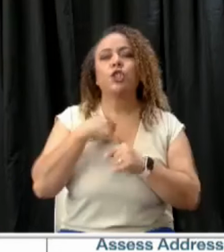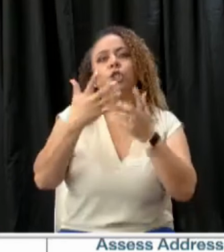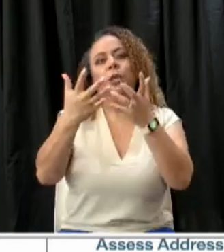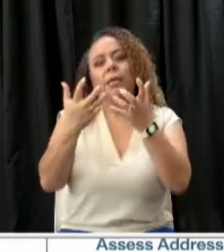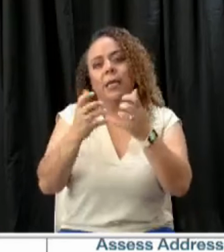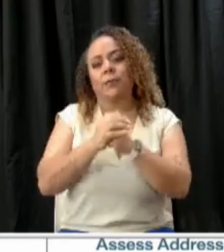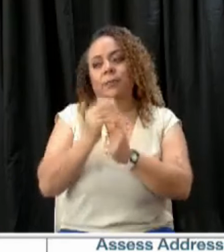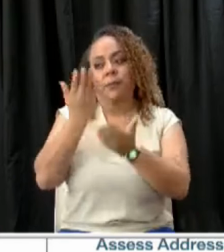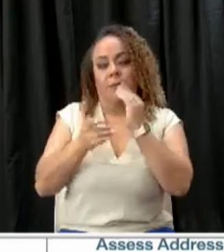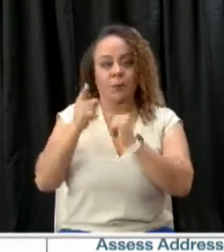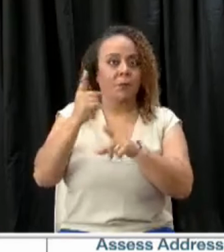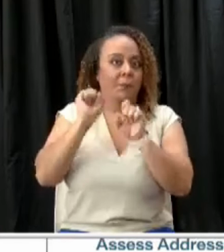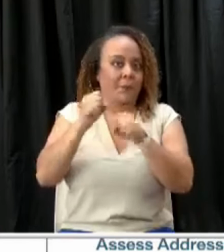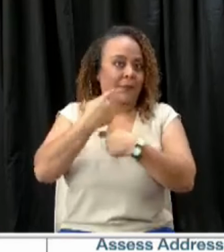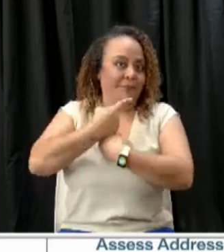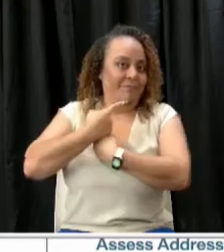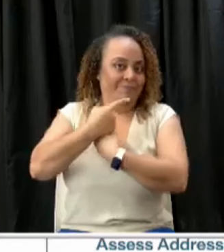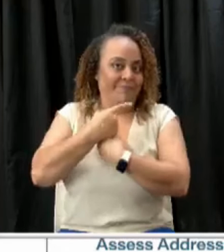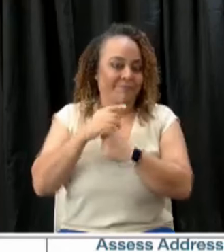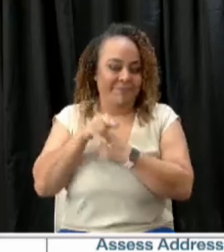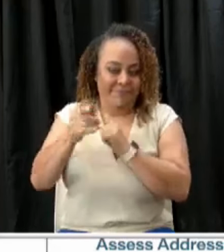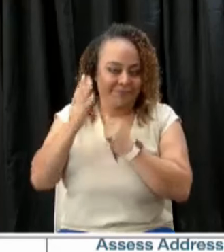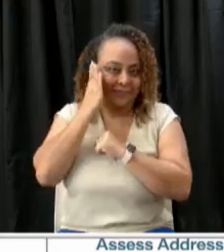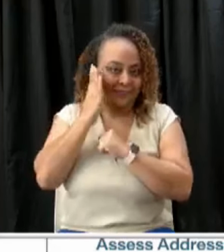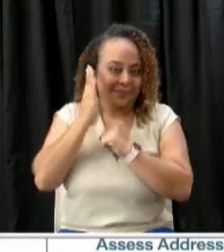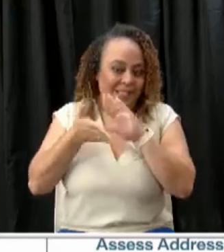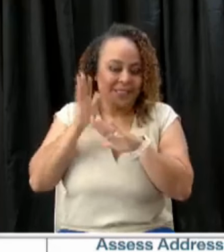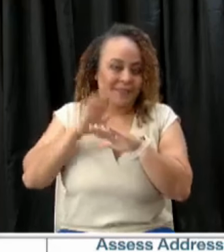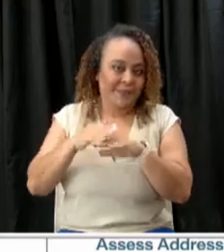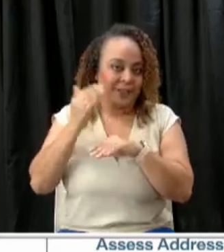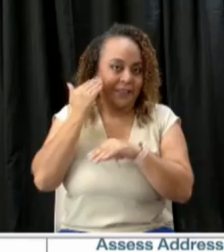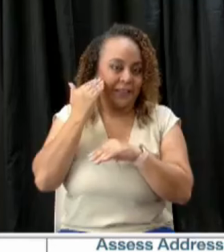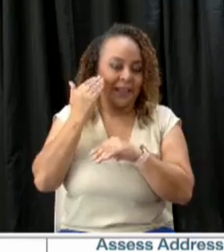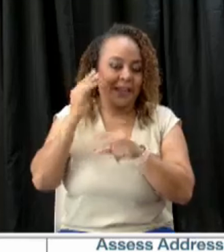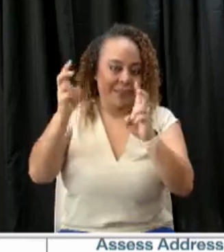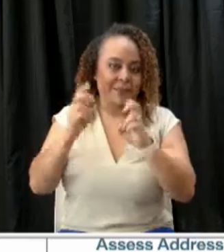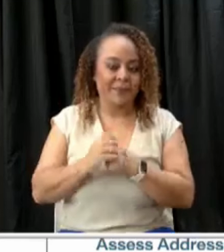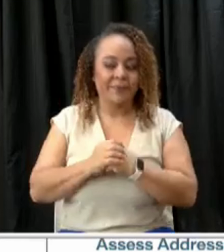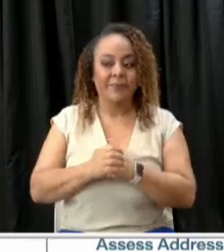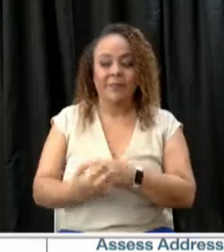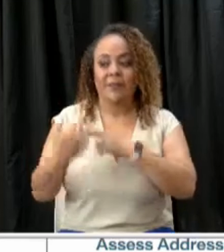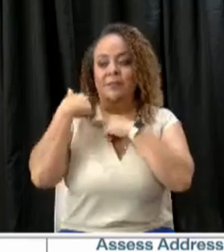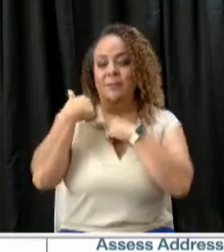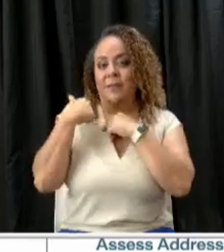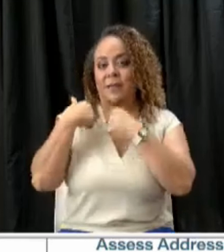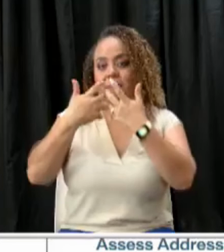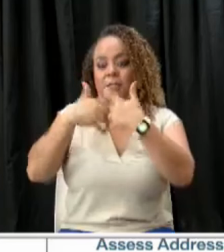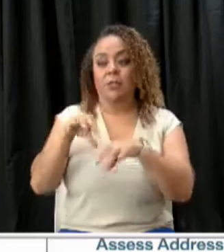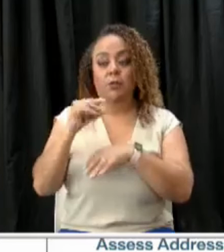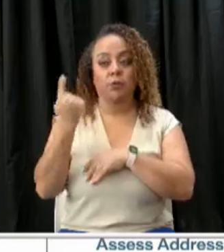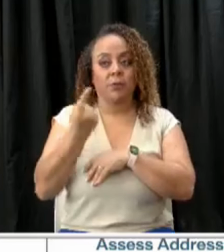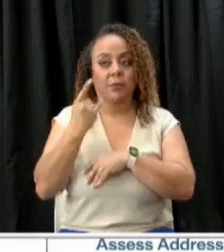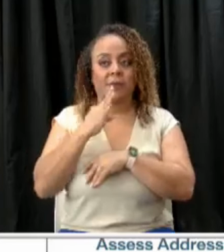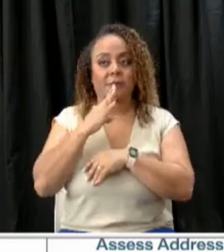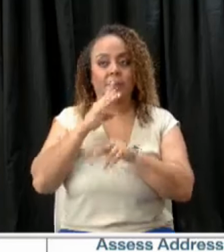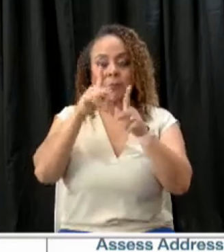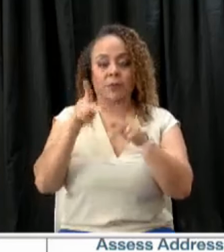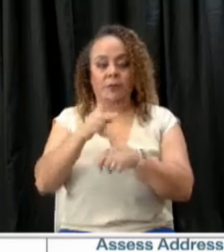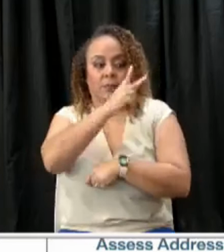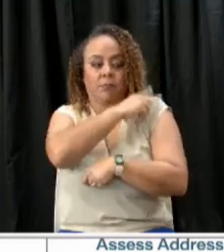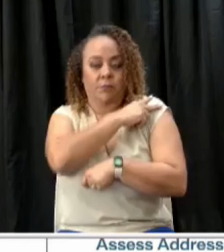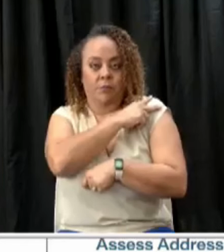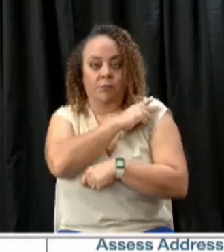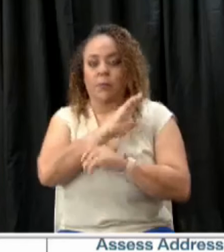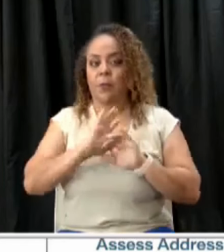vez, vos me corregís, que sos el experto en el tema, la responsabilidad empresarial no solamente hablamos de la persona empleadora,